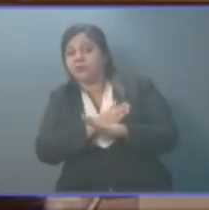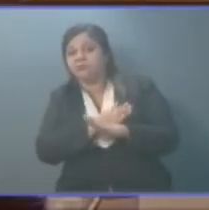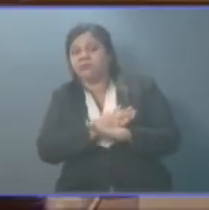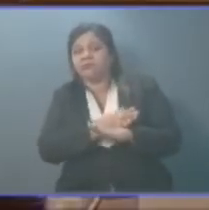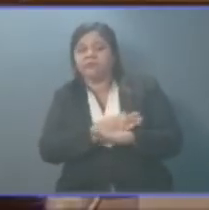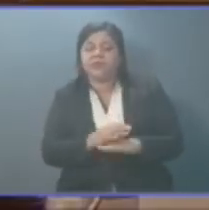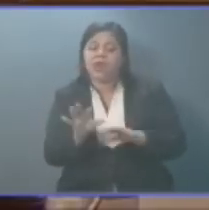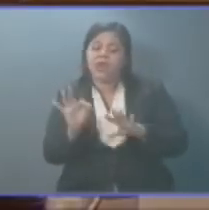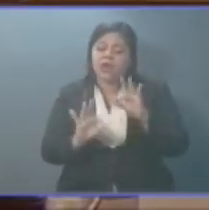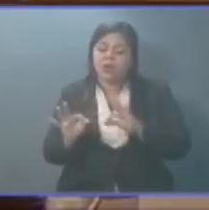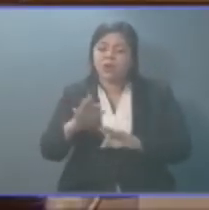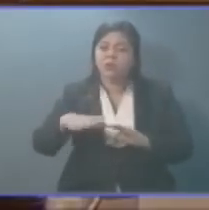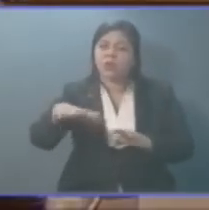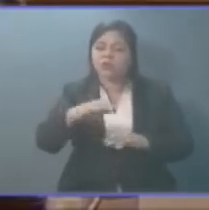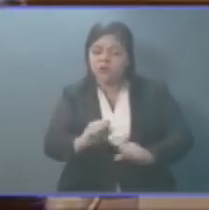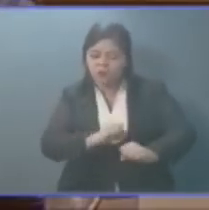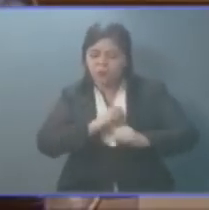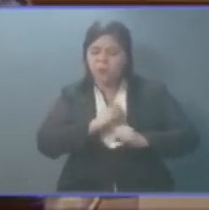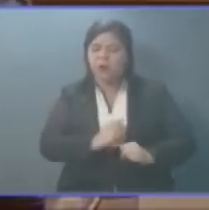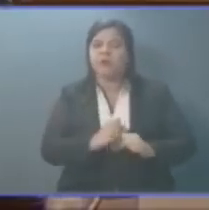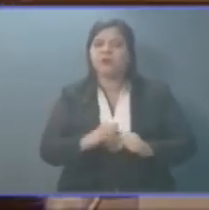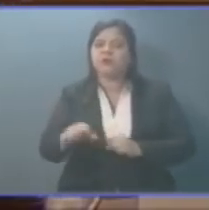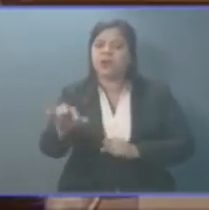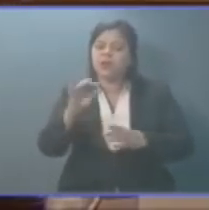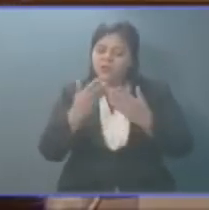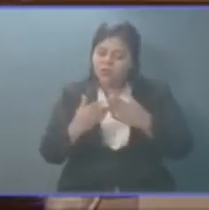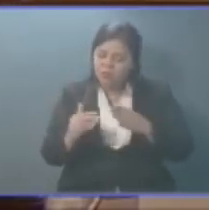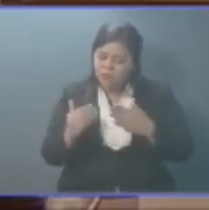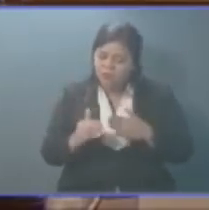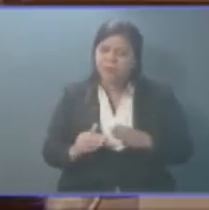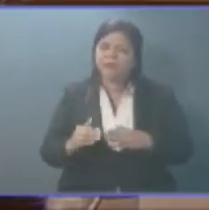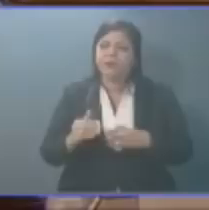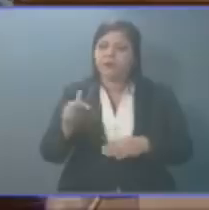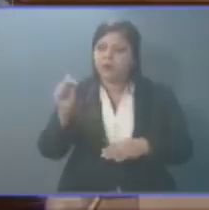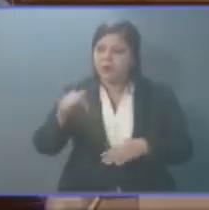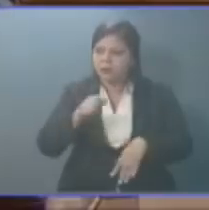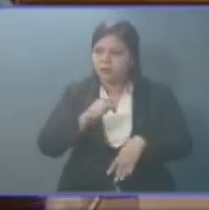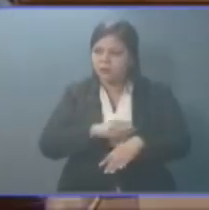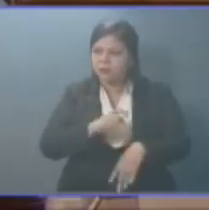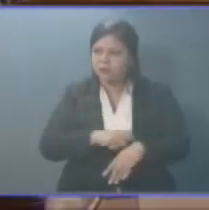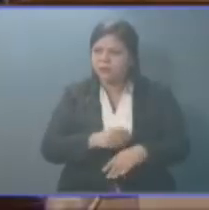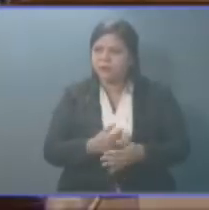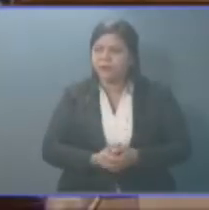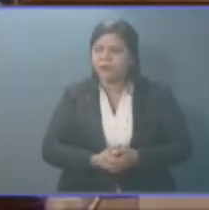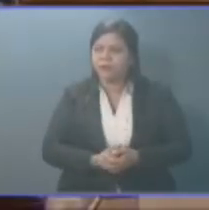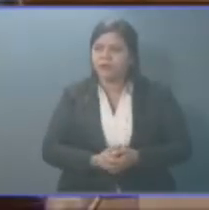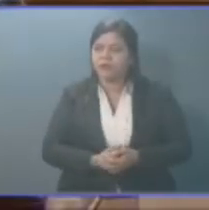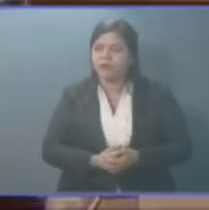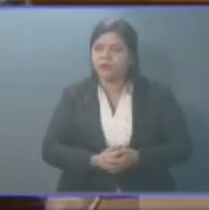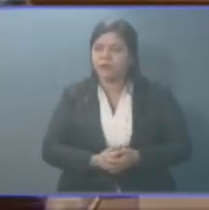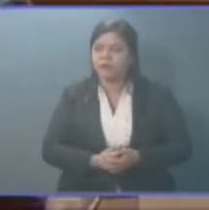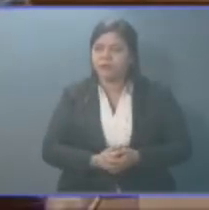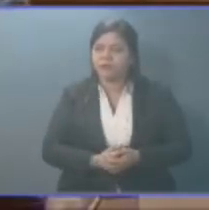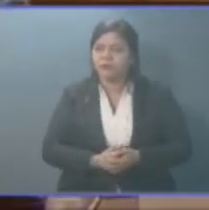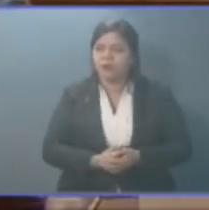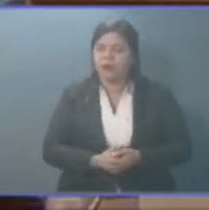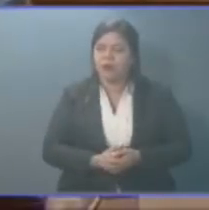de sectores poderosos, incluyendo muchos sectores de acá donde en este momento estamos rindiendo este informe.